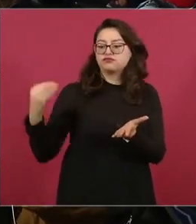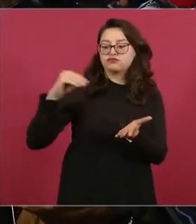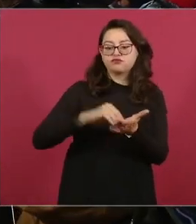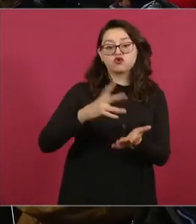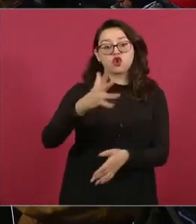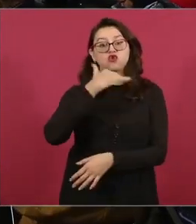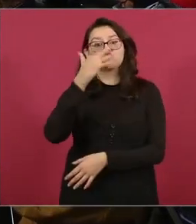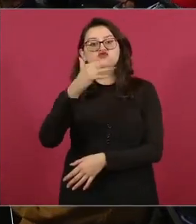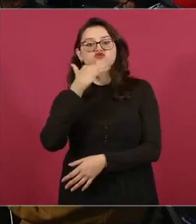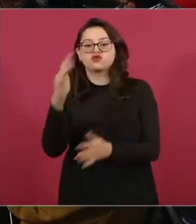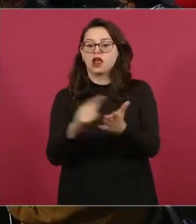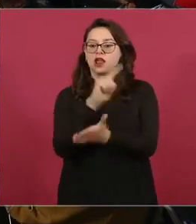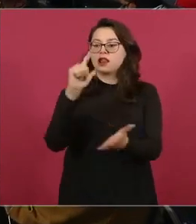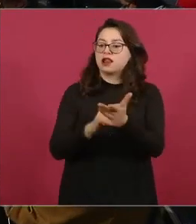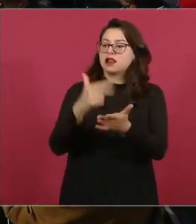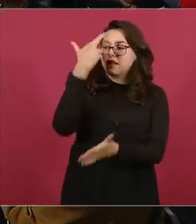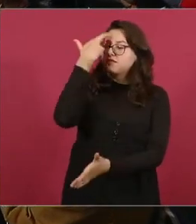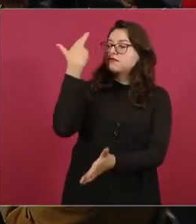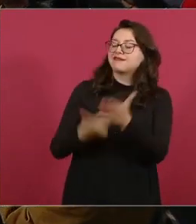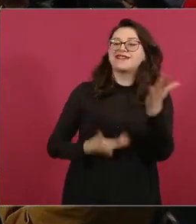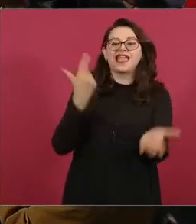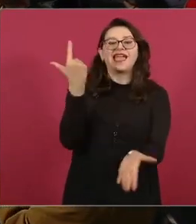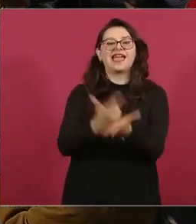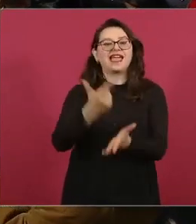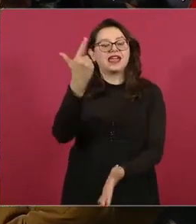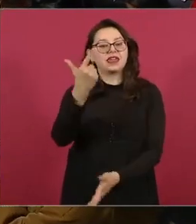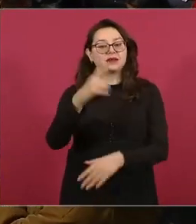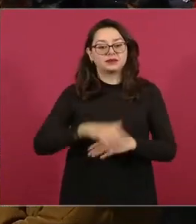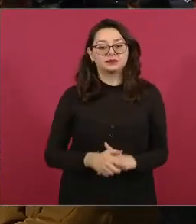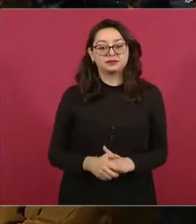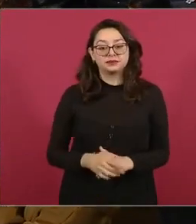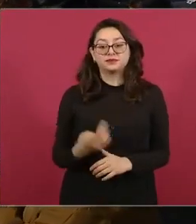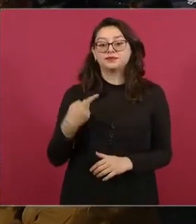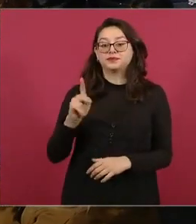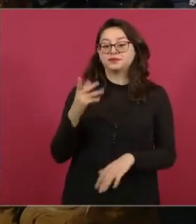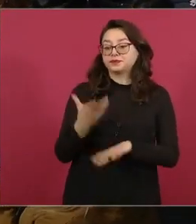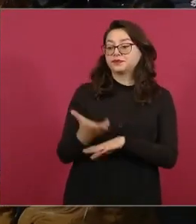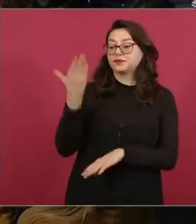Y como tenían el control de todos los medios